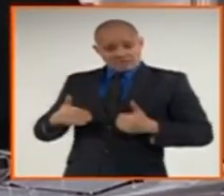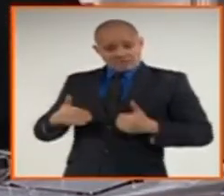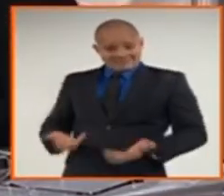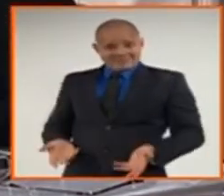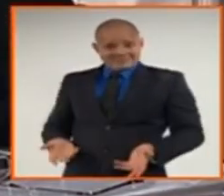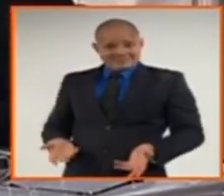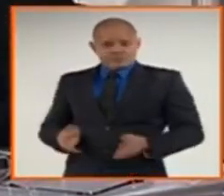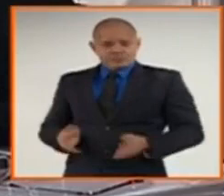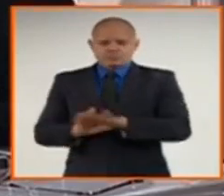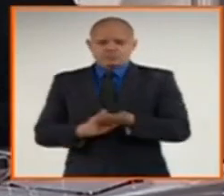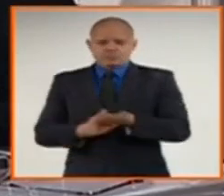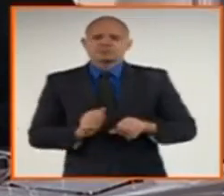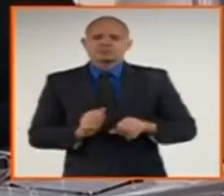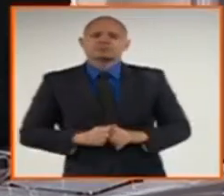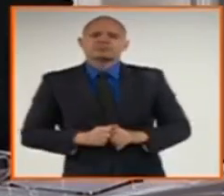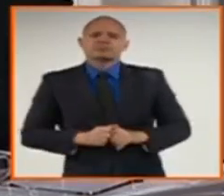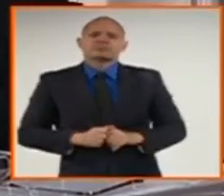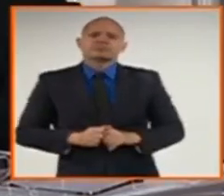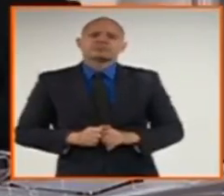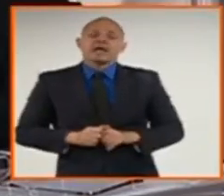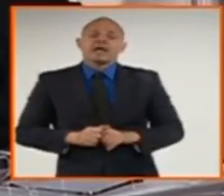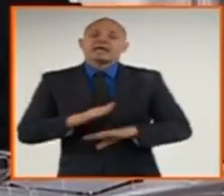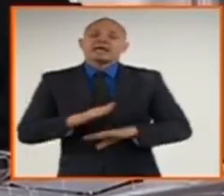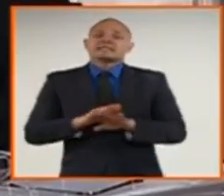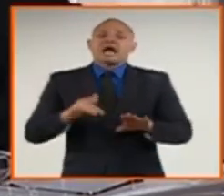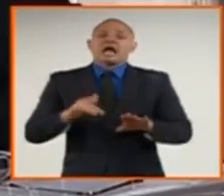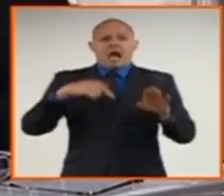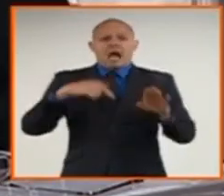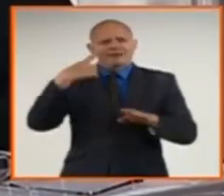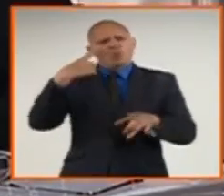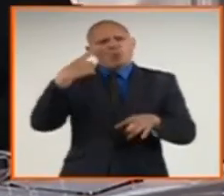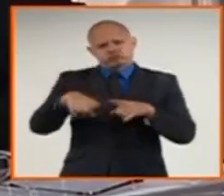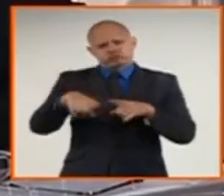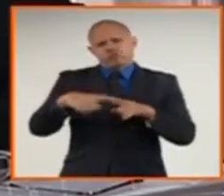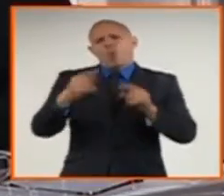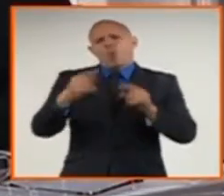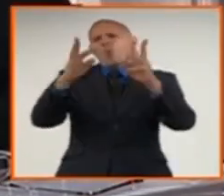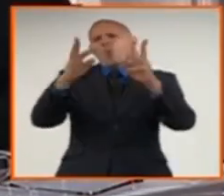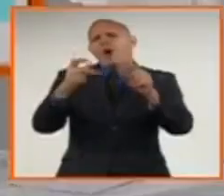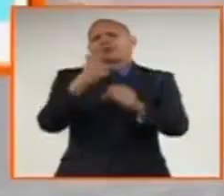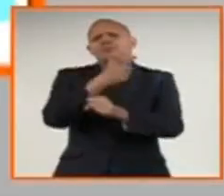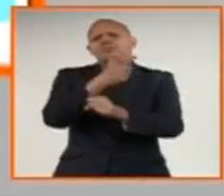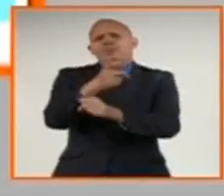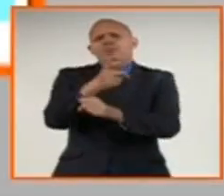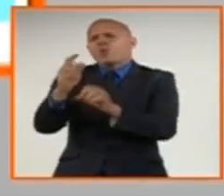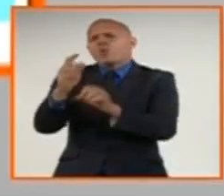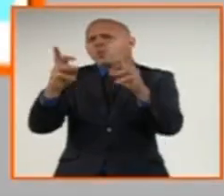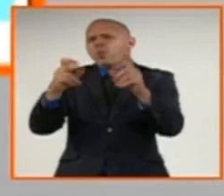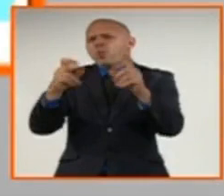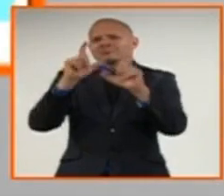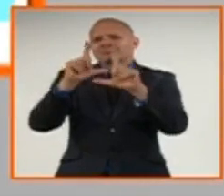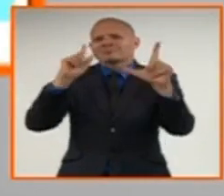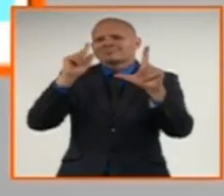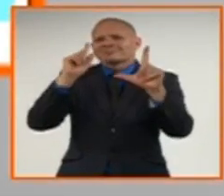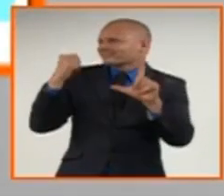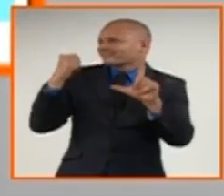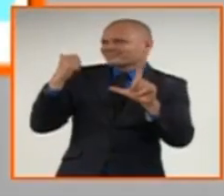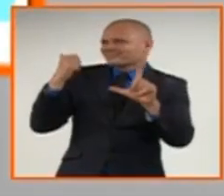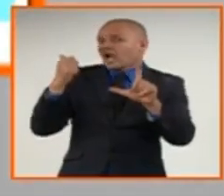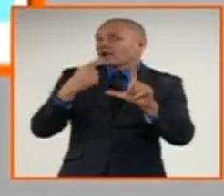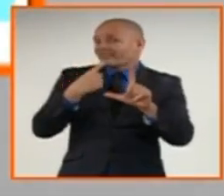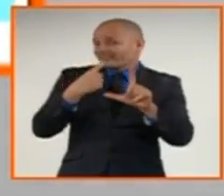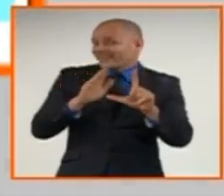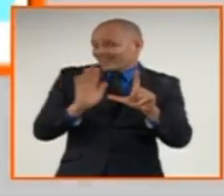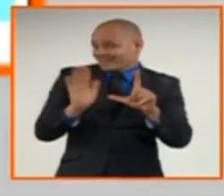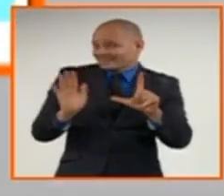las cantidades de vacunas que hasta enero habíamos aplicado. En el caso de población pediátrica, bueno, ya decíamos que en Cuba